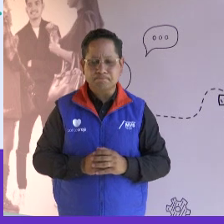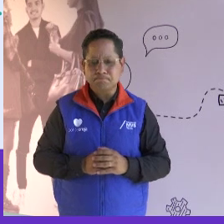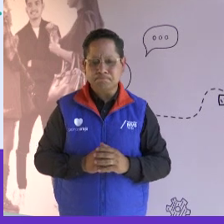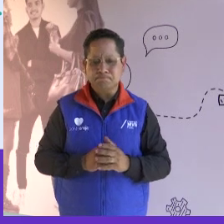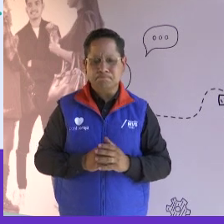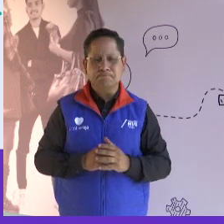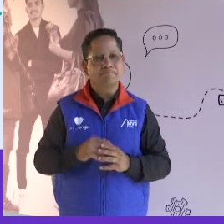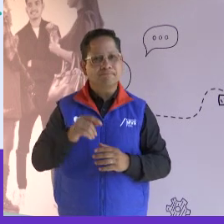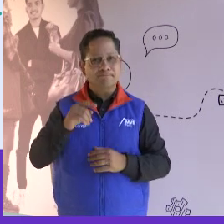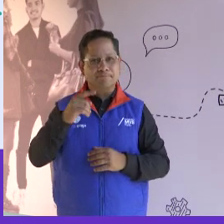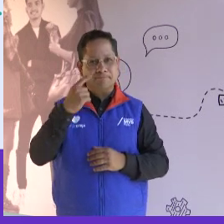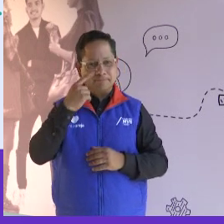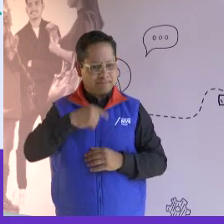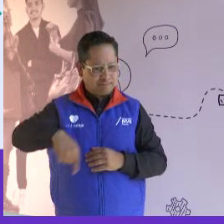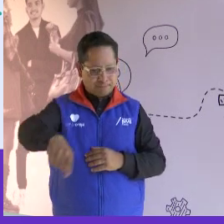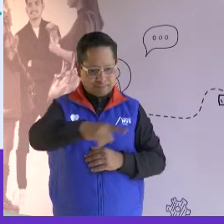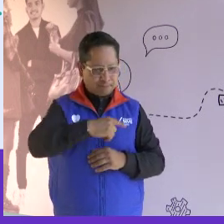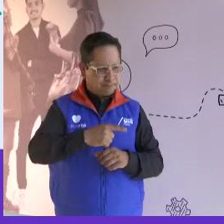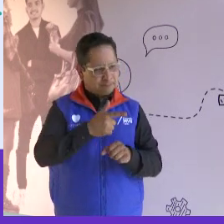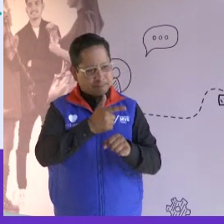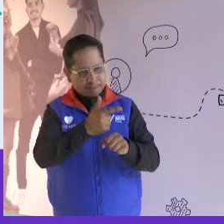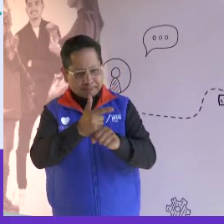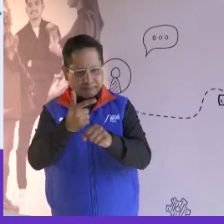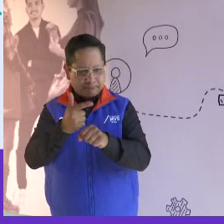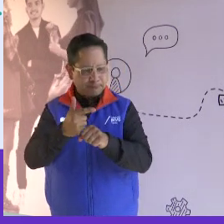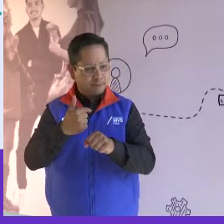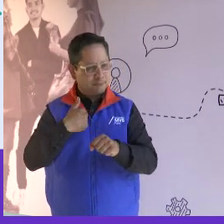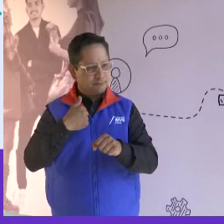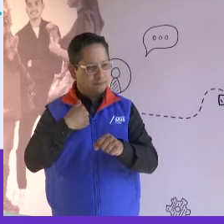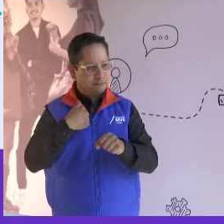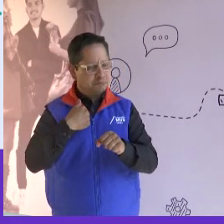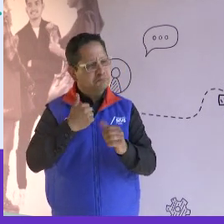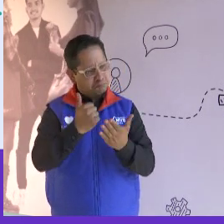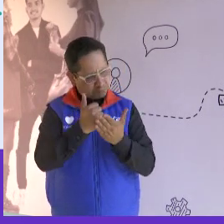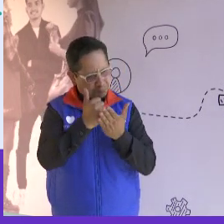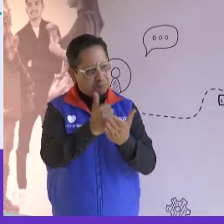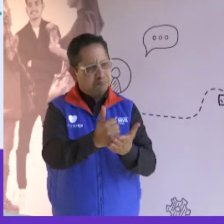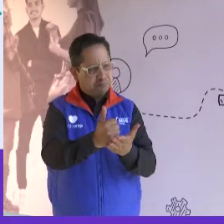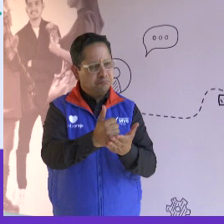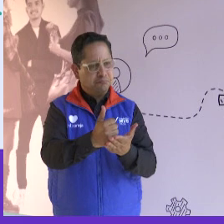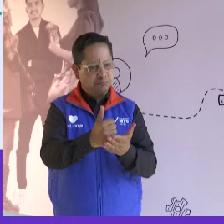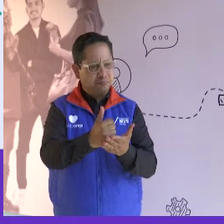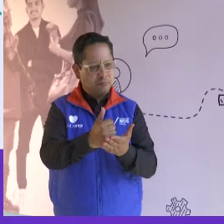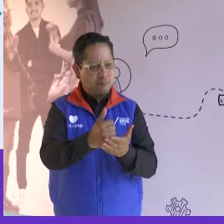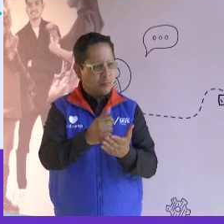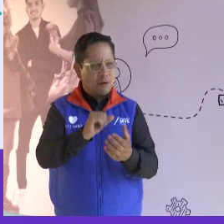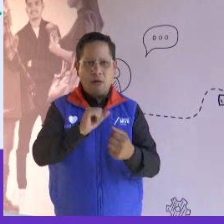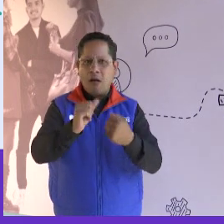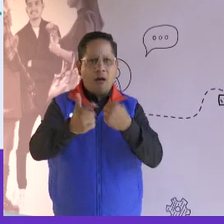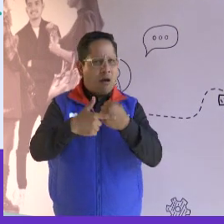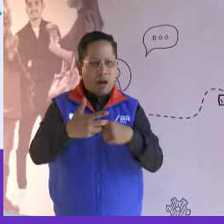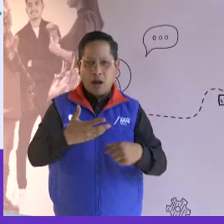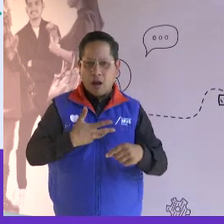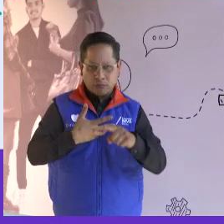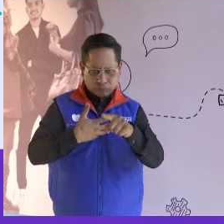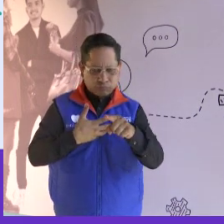participar en las redes en donde identificas que tú tienes un valor para esa red o tu organización tiene un valor para esa red y que esa red tiene un valor